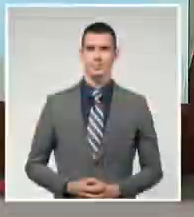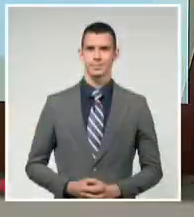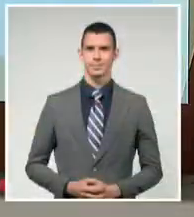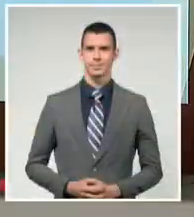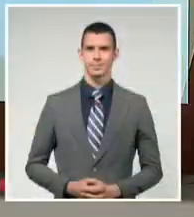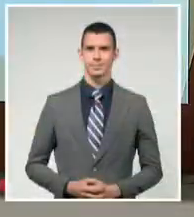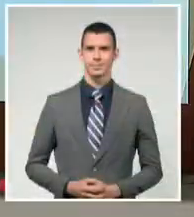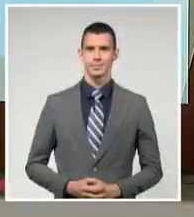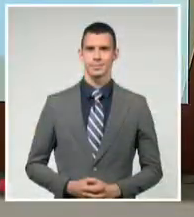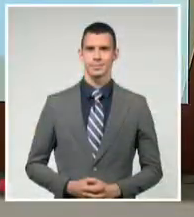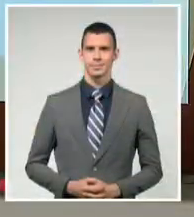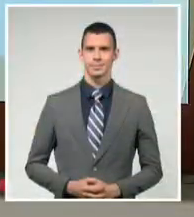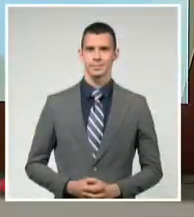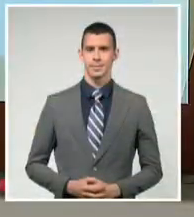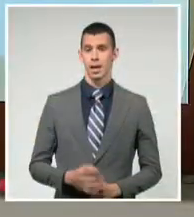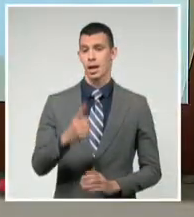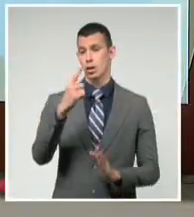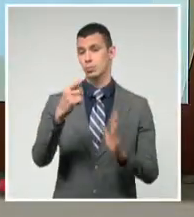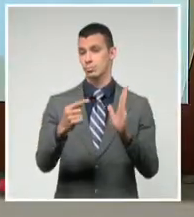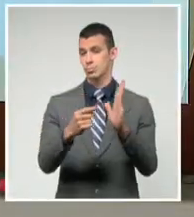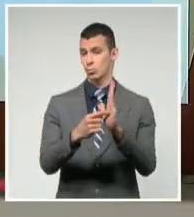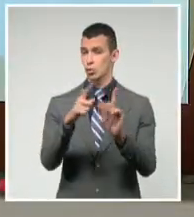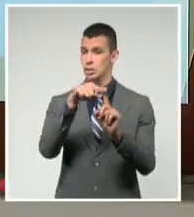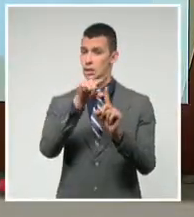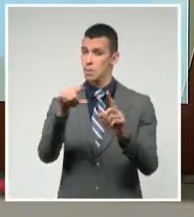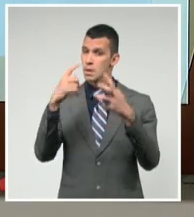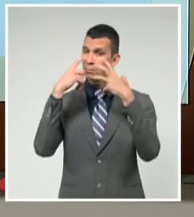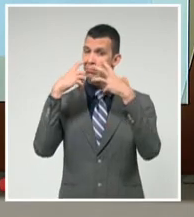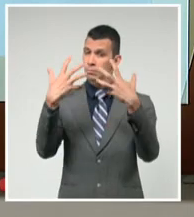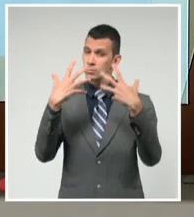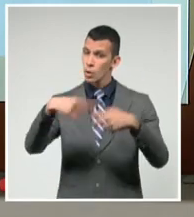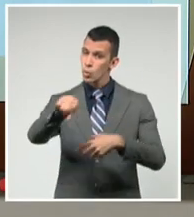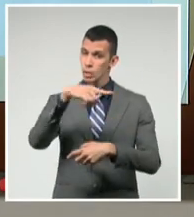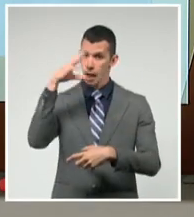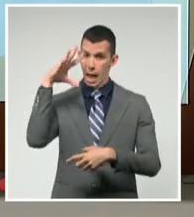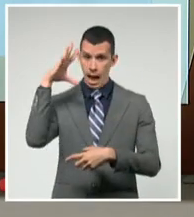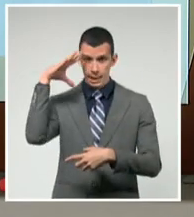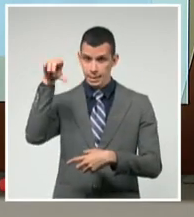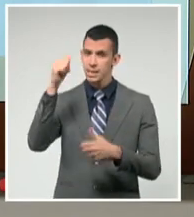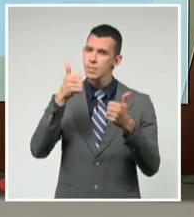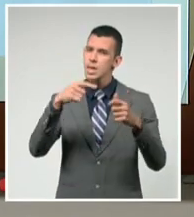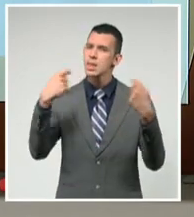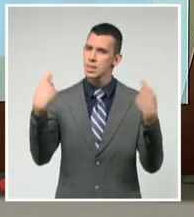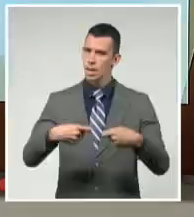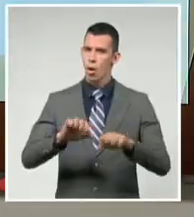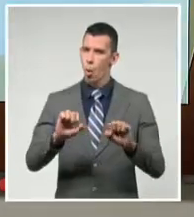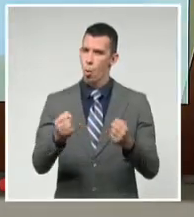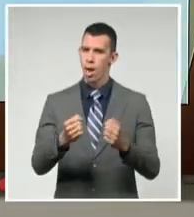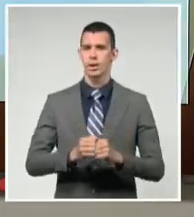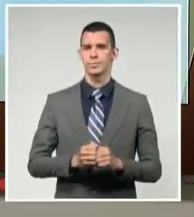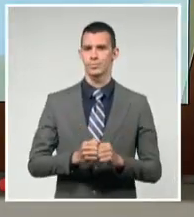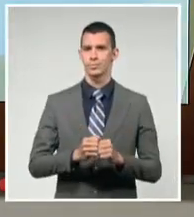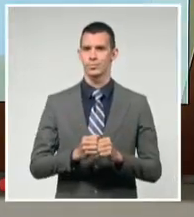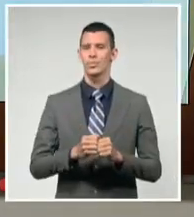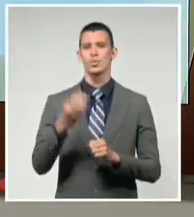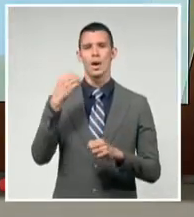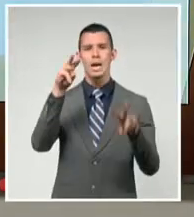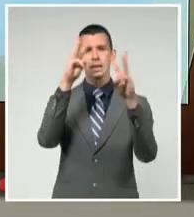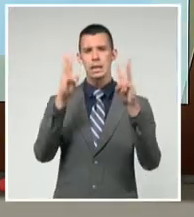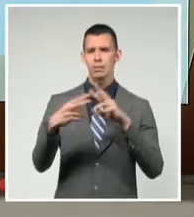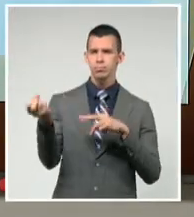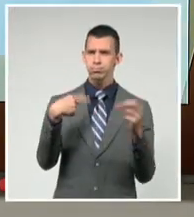y dediquemos ahora unos minutos a hablar de un tema de máximo interés público muchos son los televidentes que se han dirigido a nosotros a través de las redes sociales para